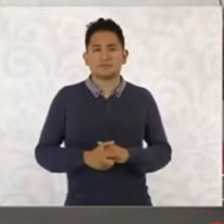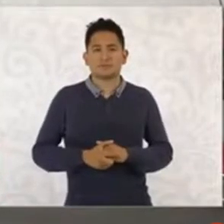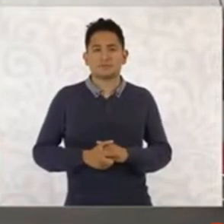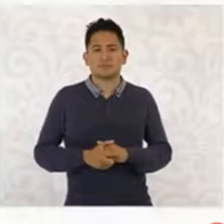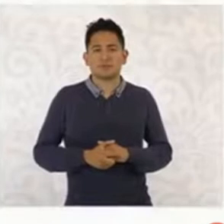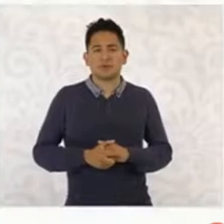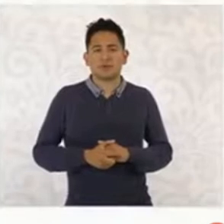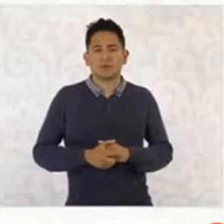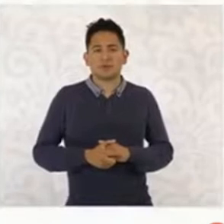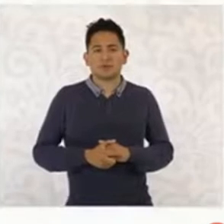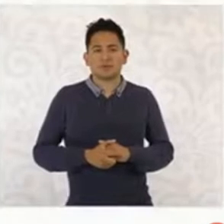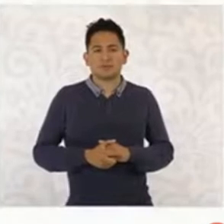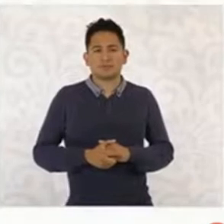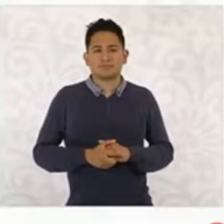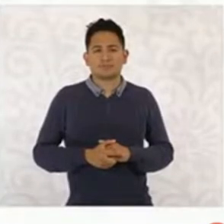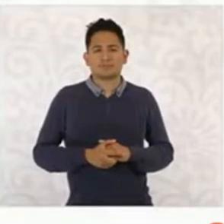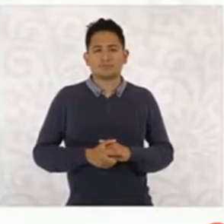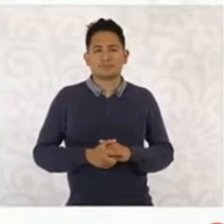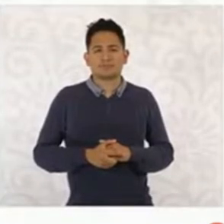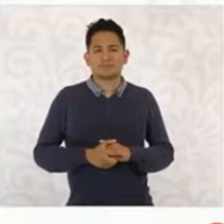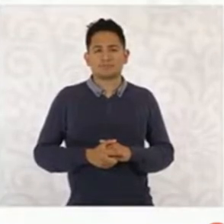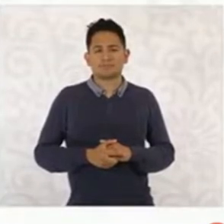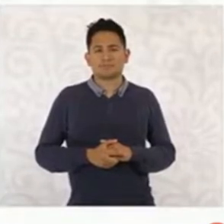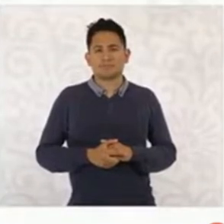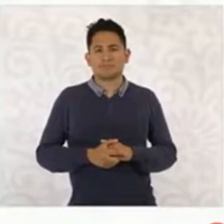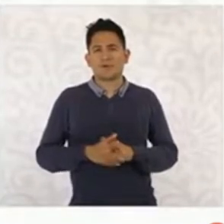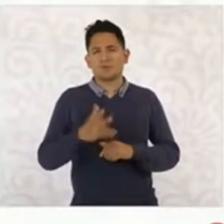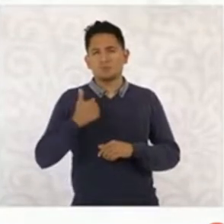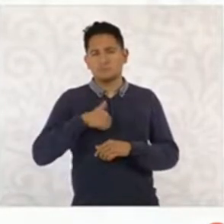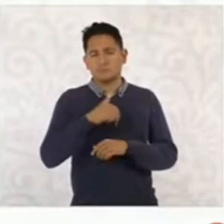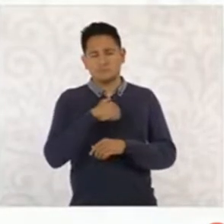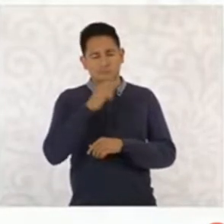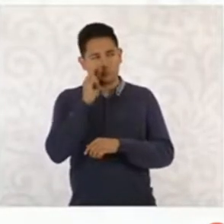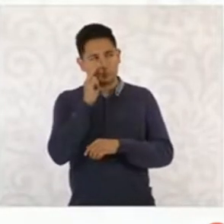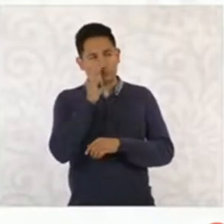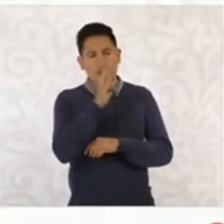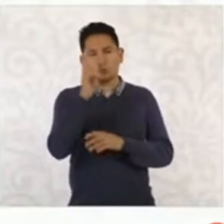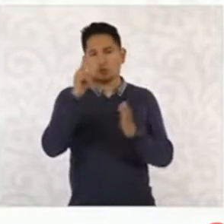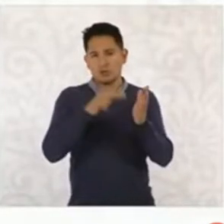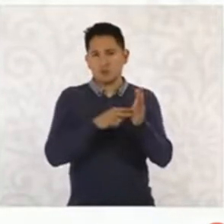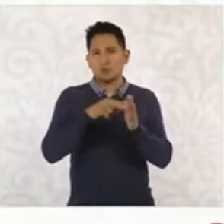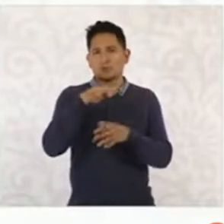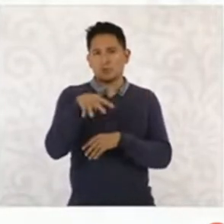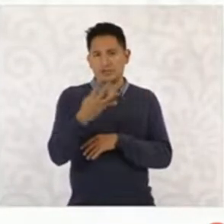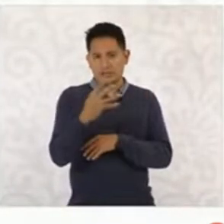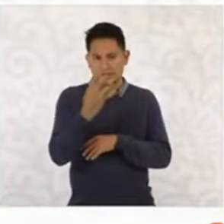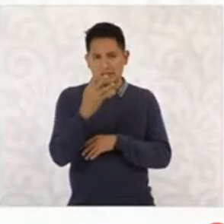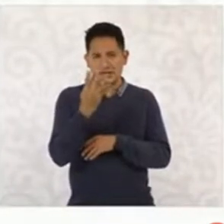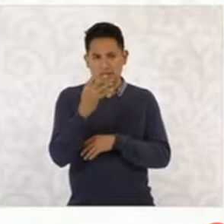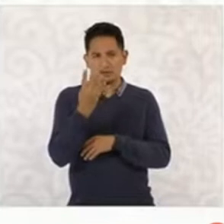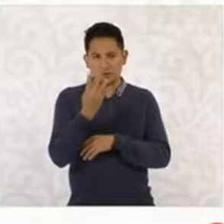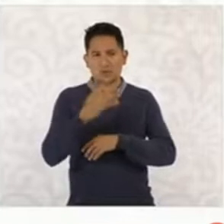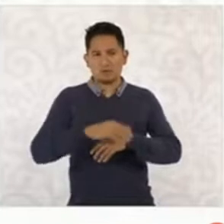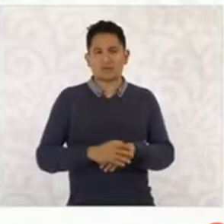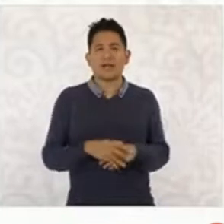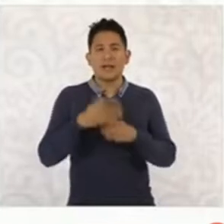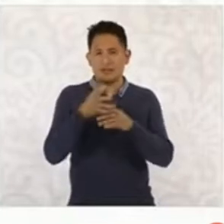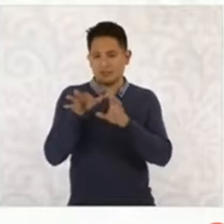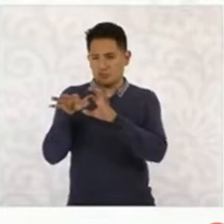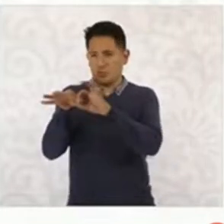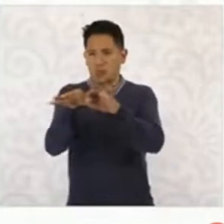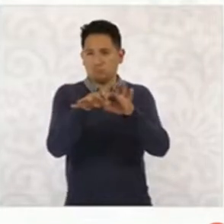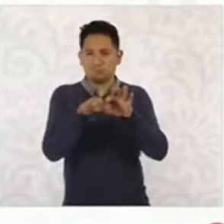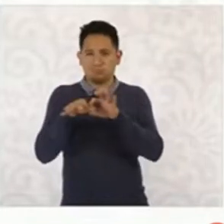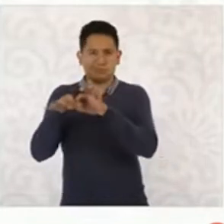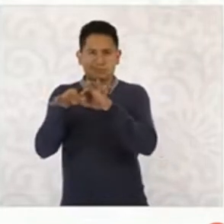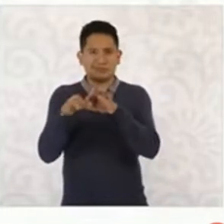tenemos que, está clarísimo, en 2014 se cambia este sistema, se elimina la consolidación, ya no se permite